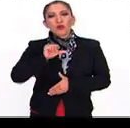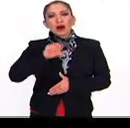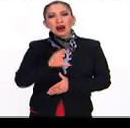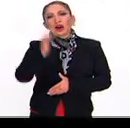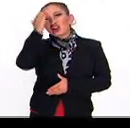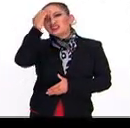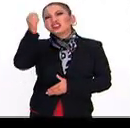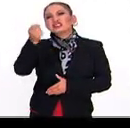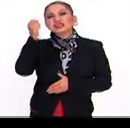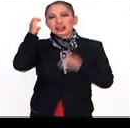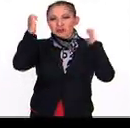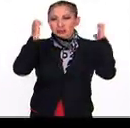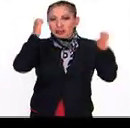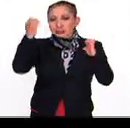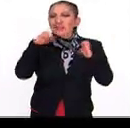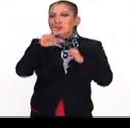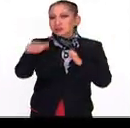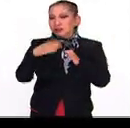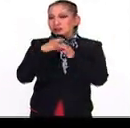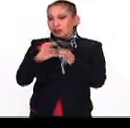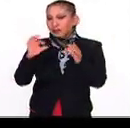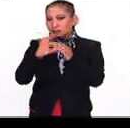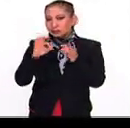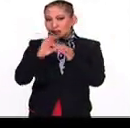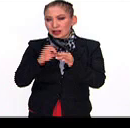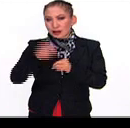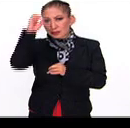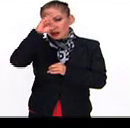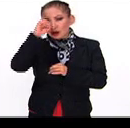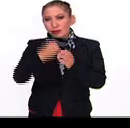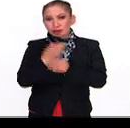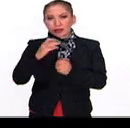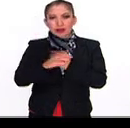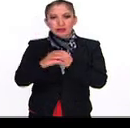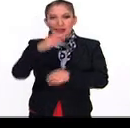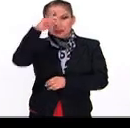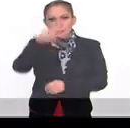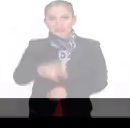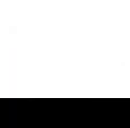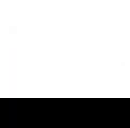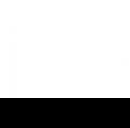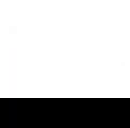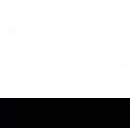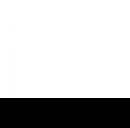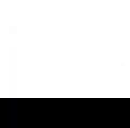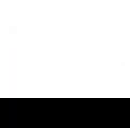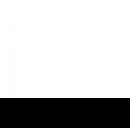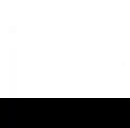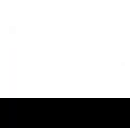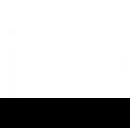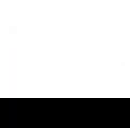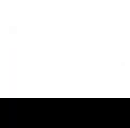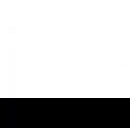conoceremos esta muestra y tendremos los comentarios de nuestros amigos en Novedad de la Patria.